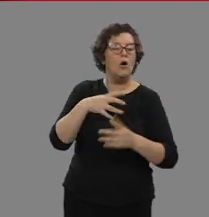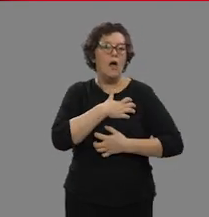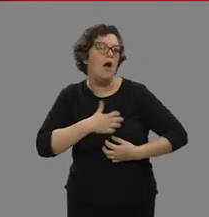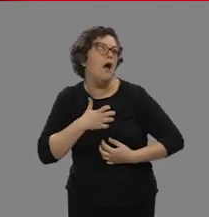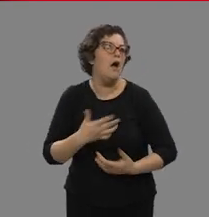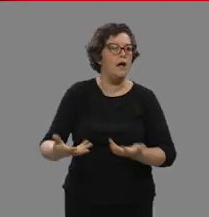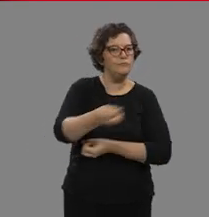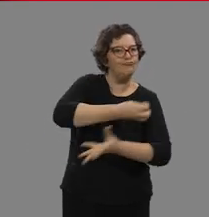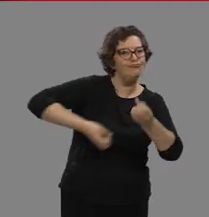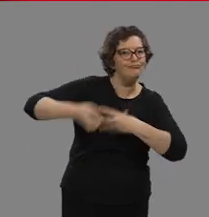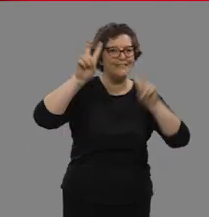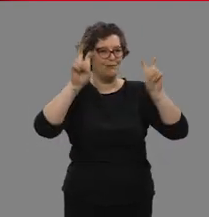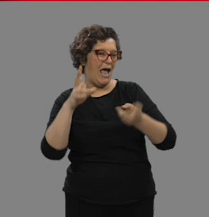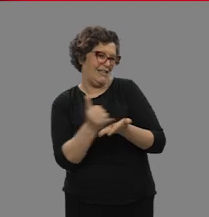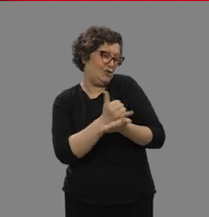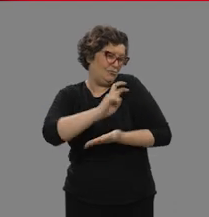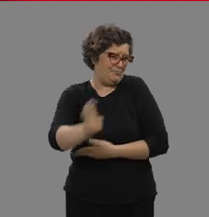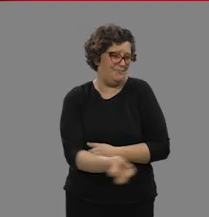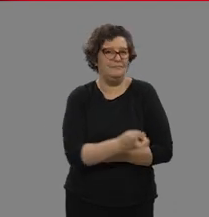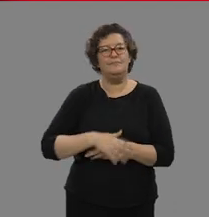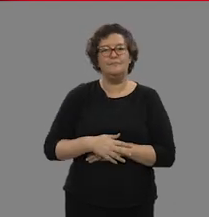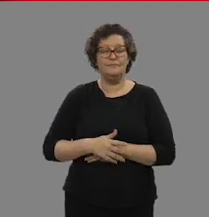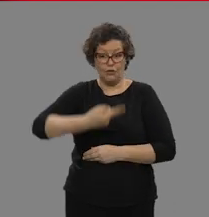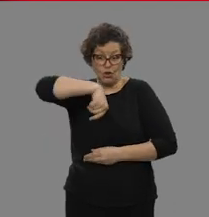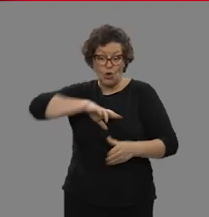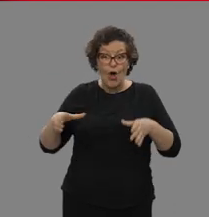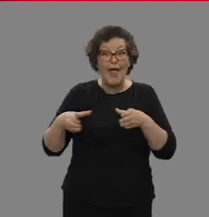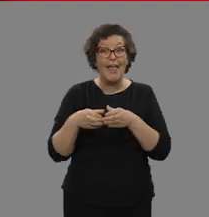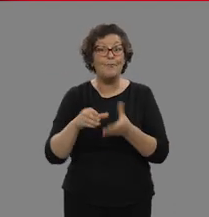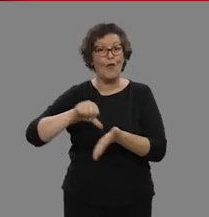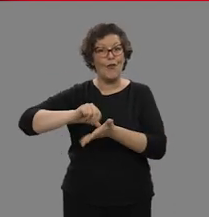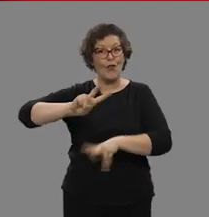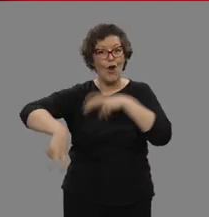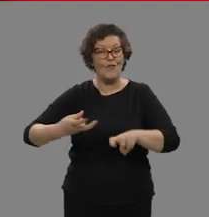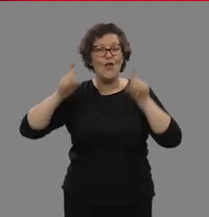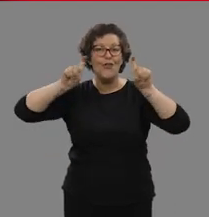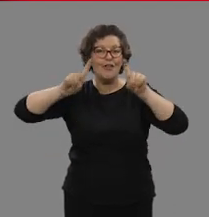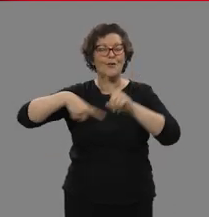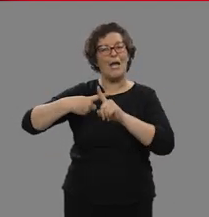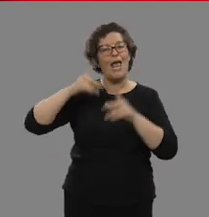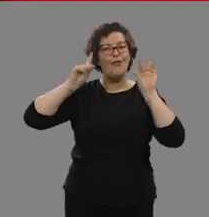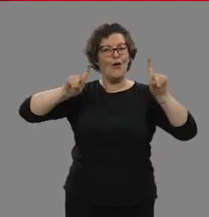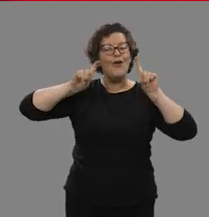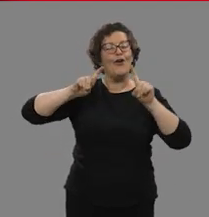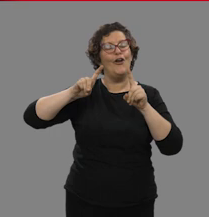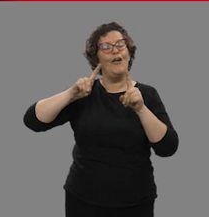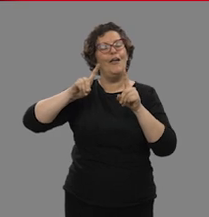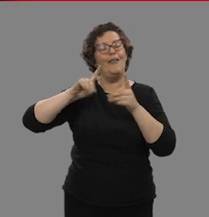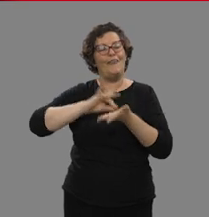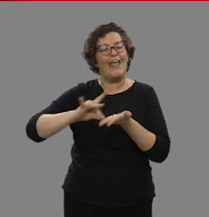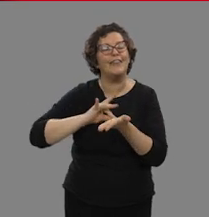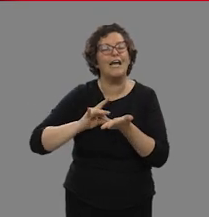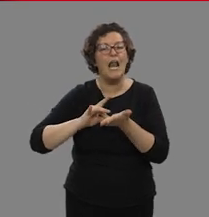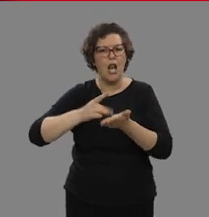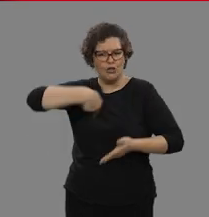inquietudes sobre la titulación. Todo el equipo del Centro de Innovación Docente y Educación Digital trabajará para